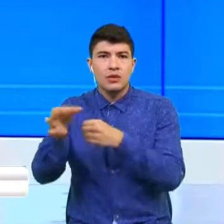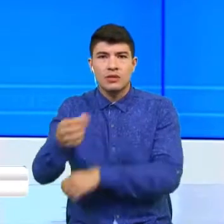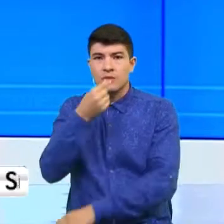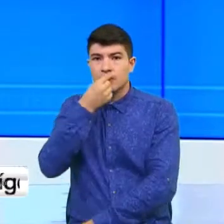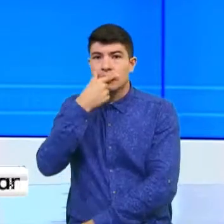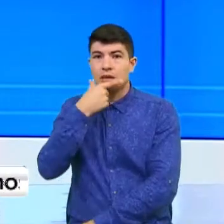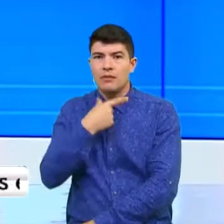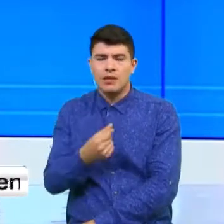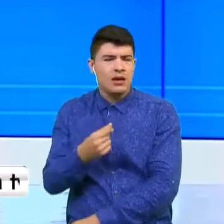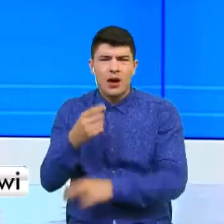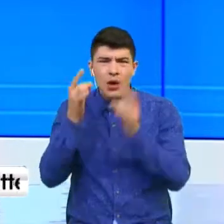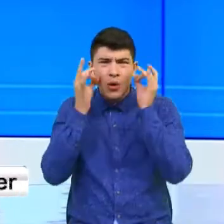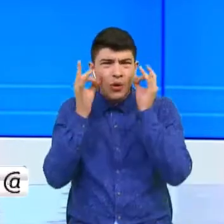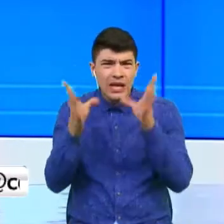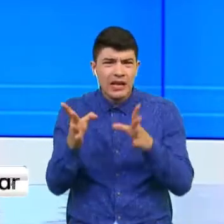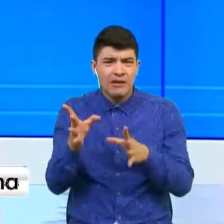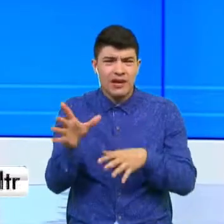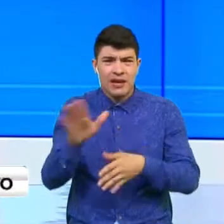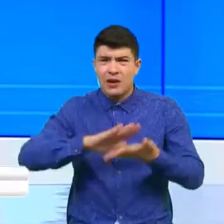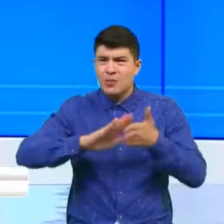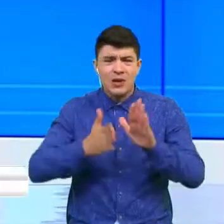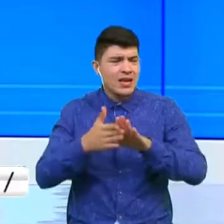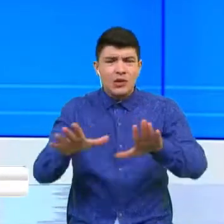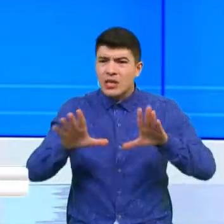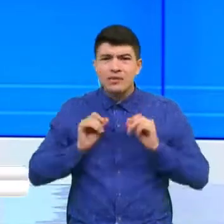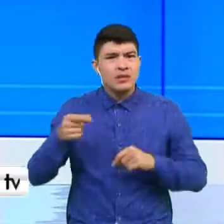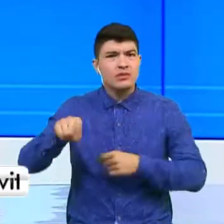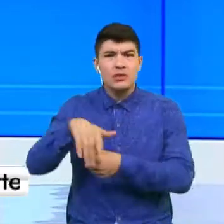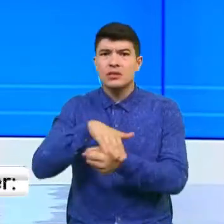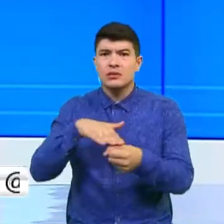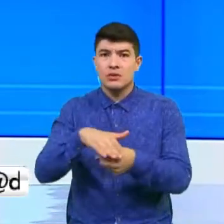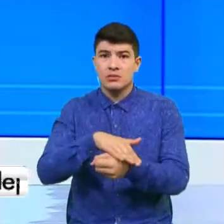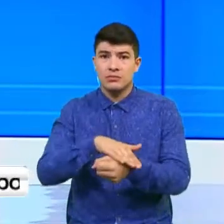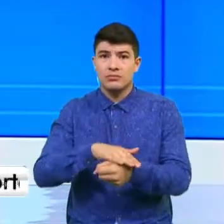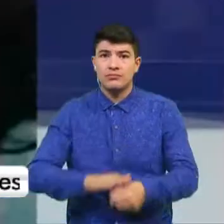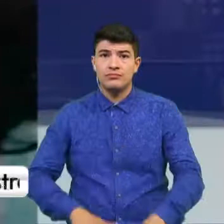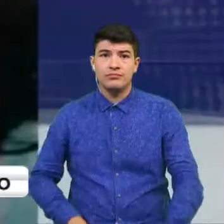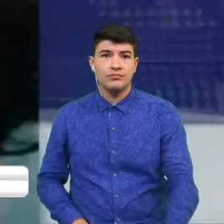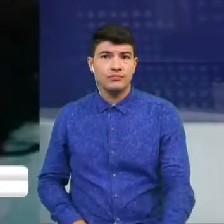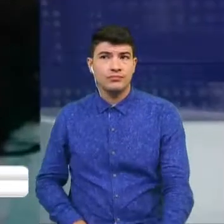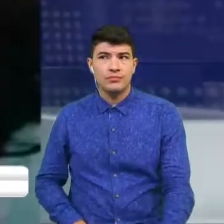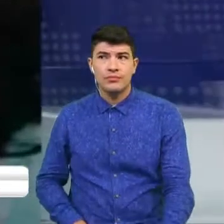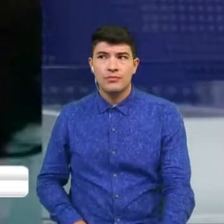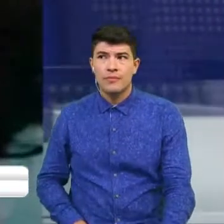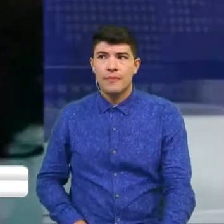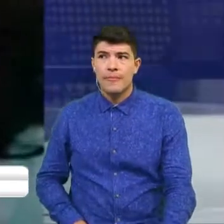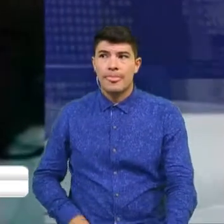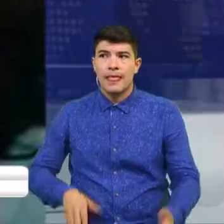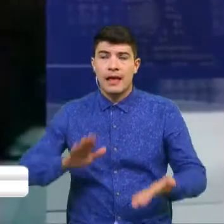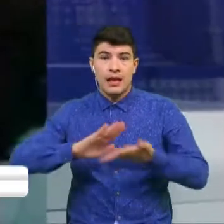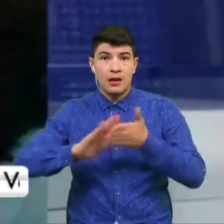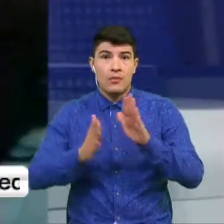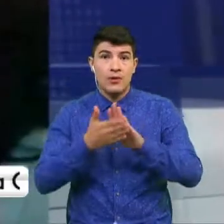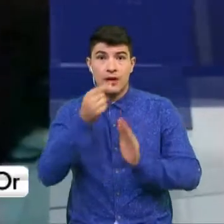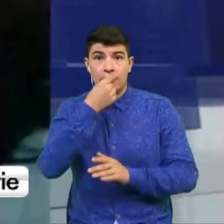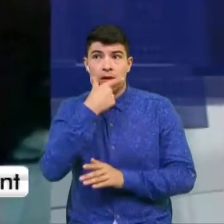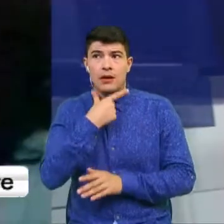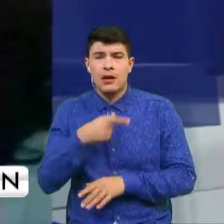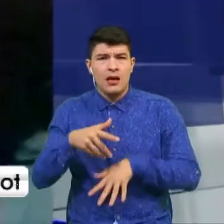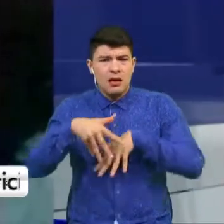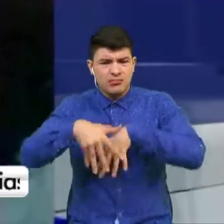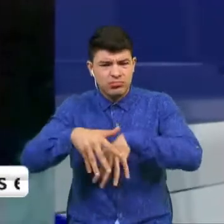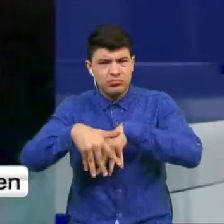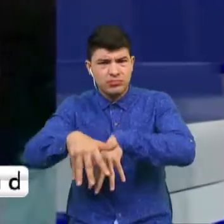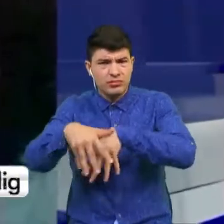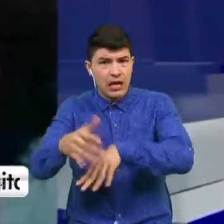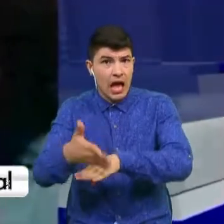Chucurí. Gran indignación ha causado esta nueva agresión en parte de toda la comunidad. La comunidad de San Vicente de Chucurí marchó esta mañana